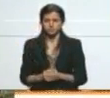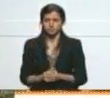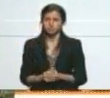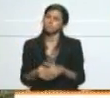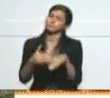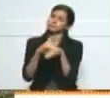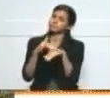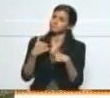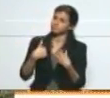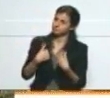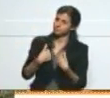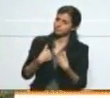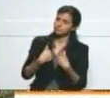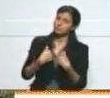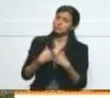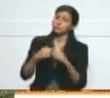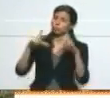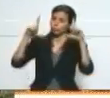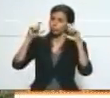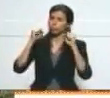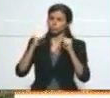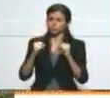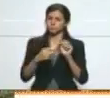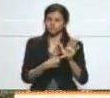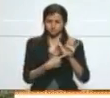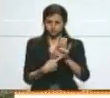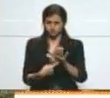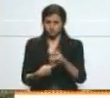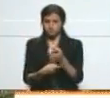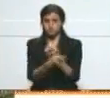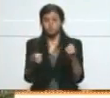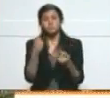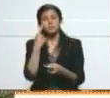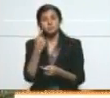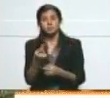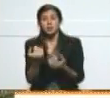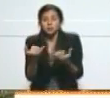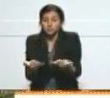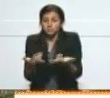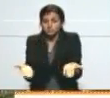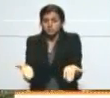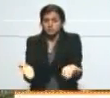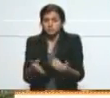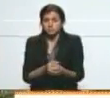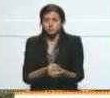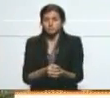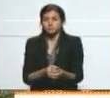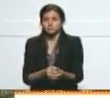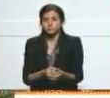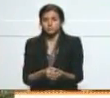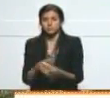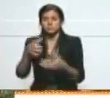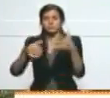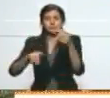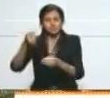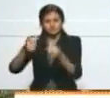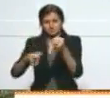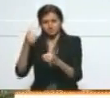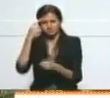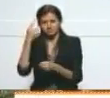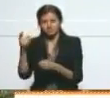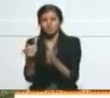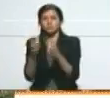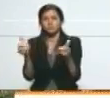Perdónenme porque es una imagen fuerte, pero la voy a mostrar. Esto fue ahorita, aquí mismo en Lechería, donde el irresponsable